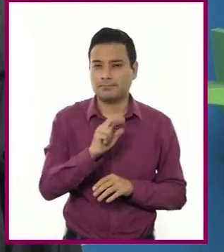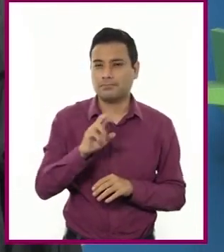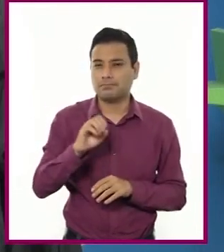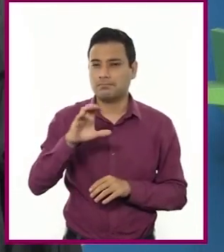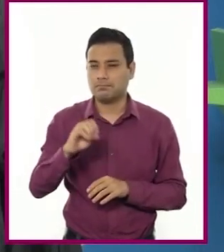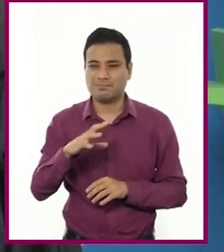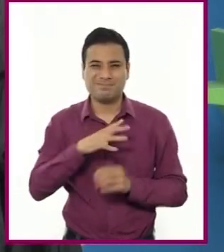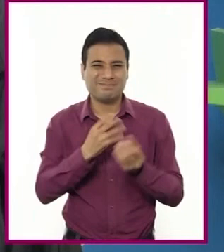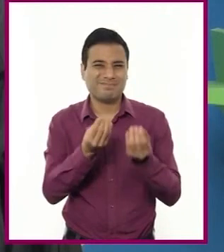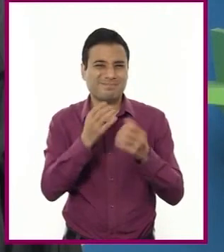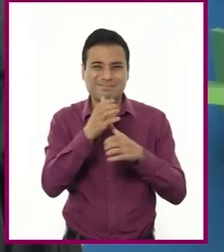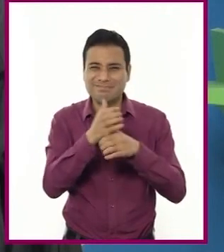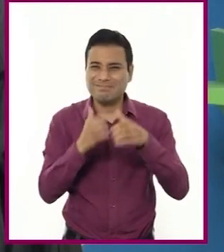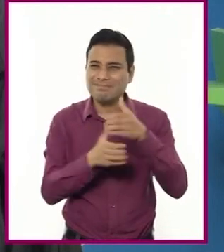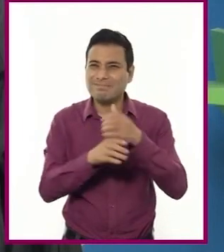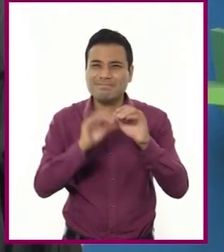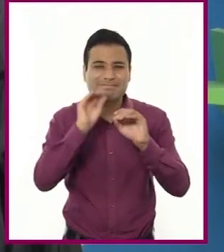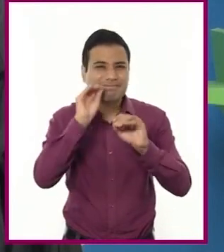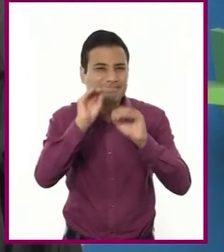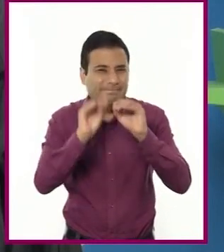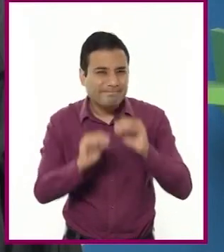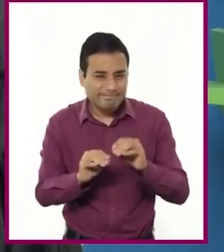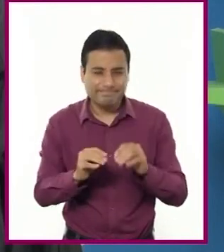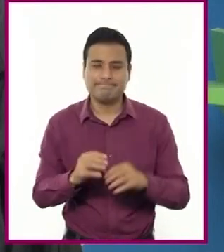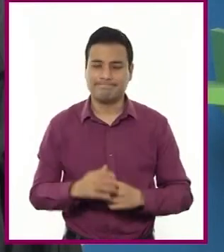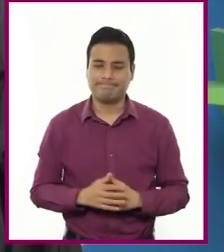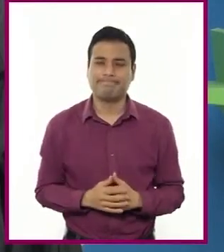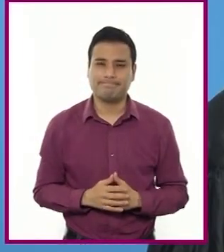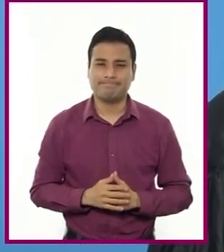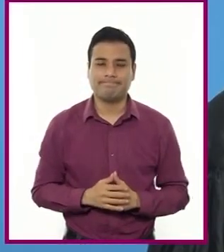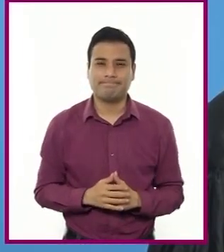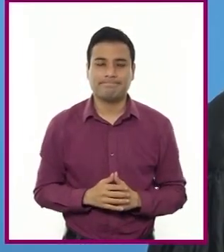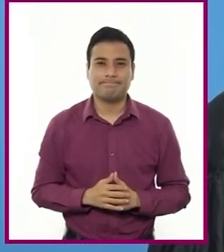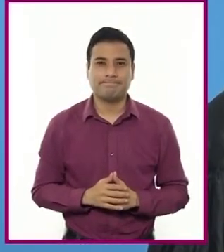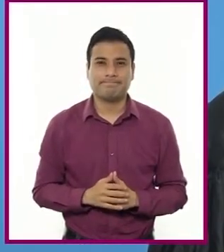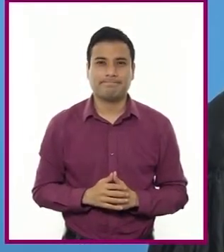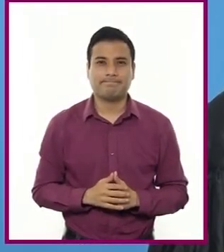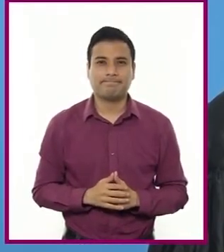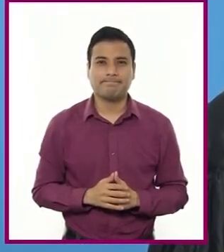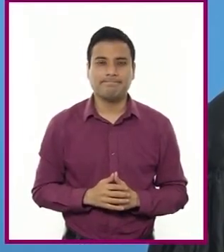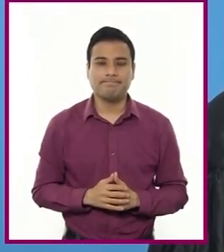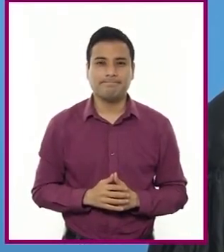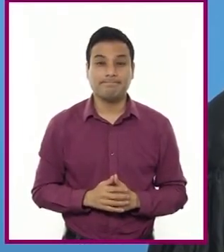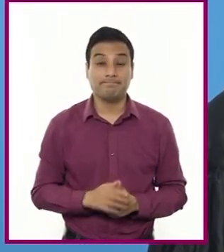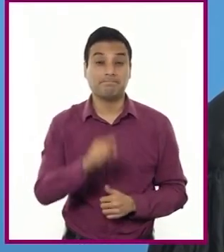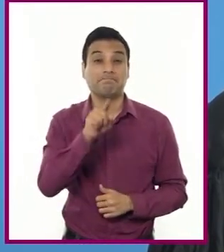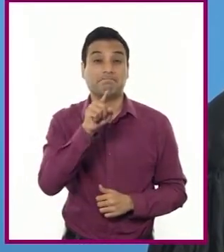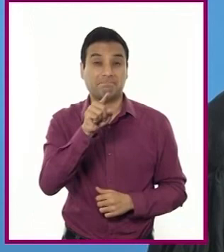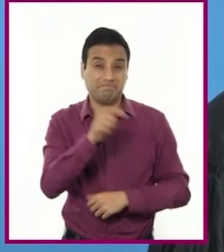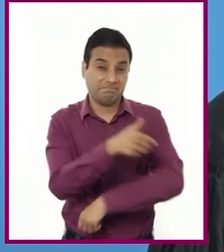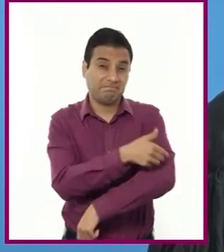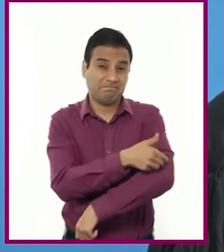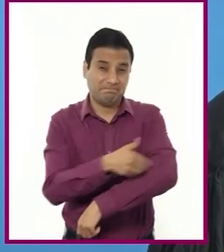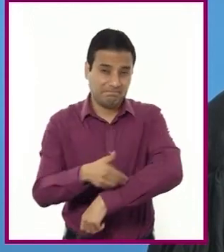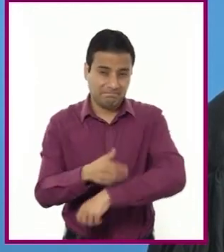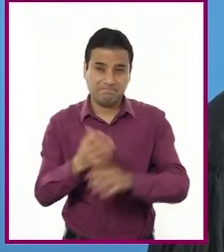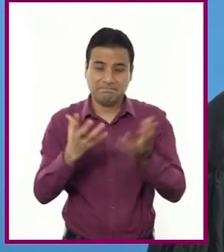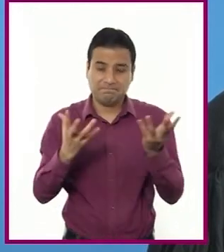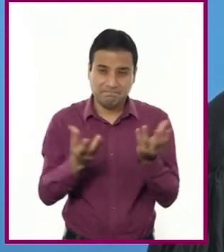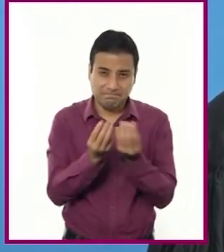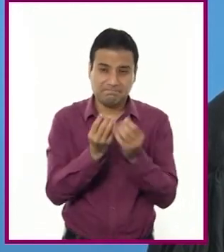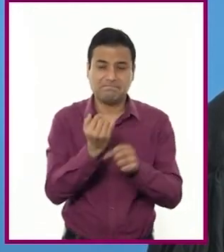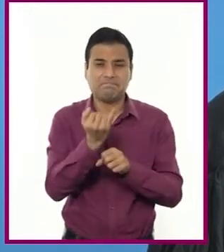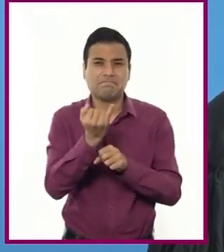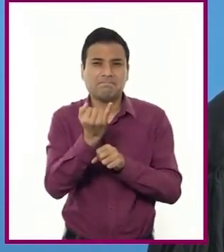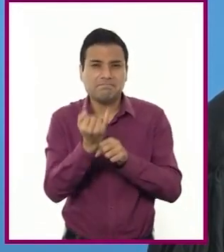una exageración en los ornamentos de las construcciones. Investiguen con sus familiares o en el portal de la localidad